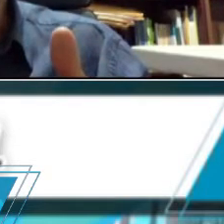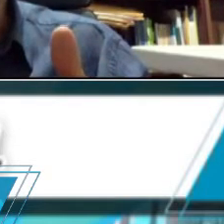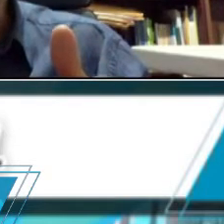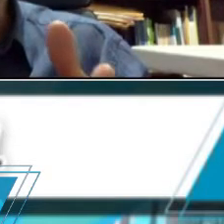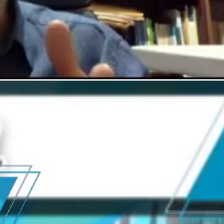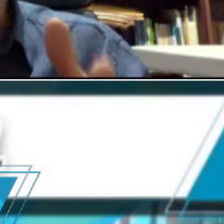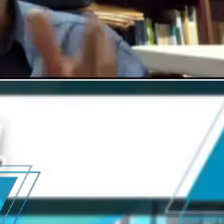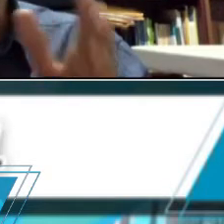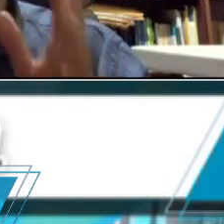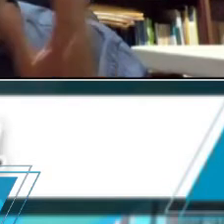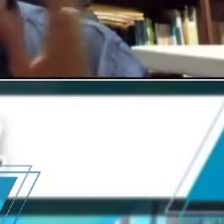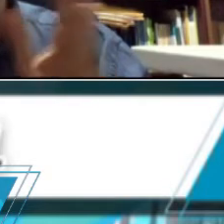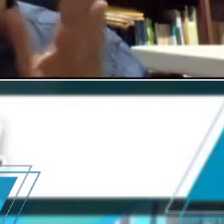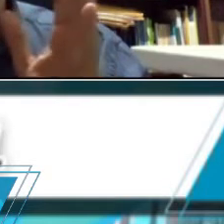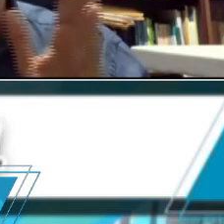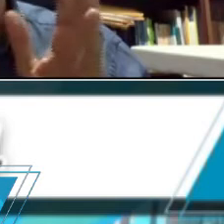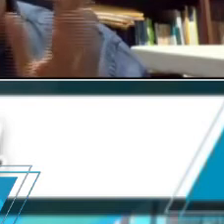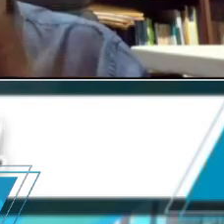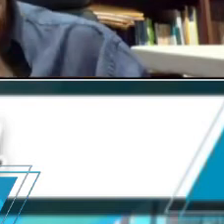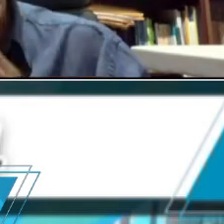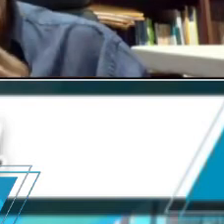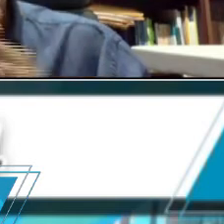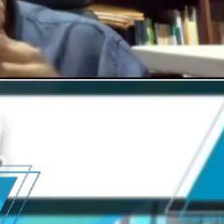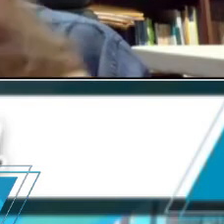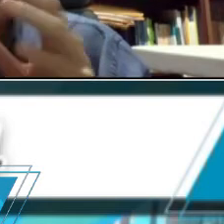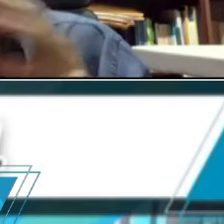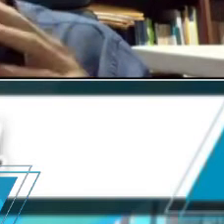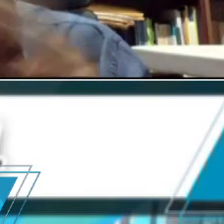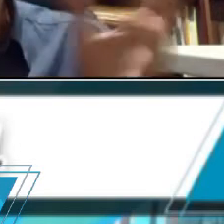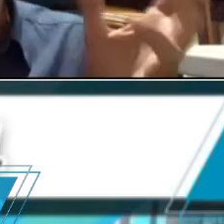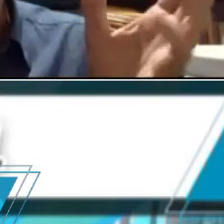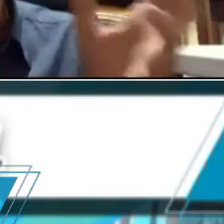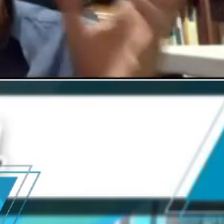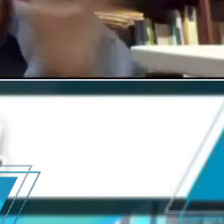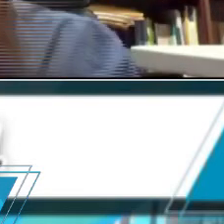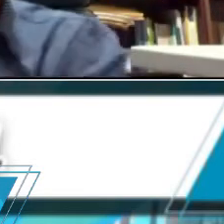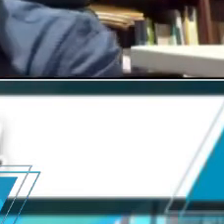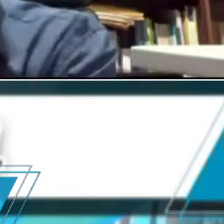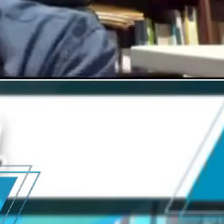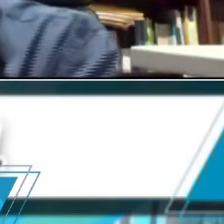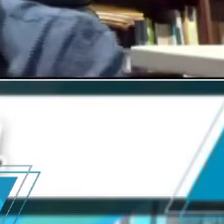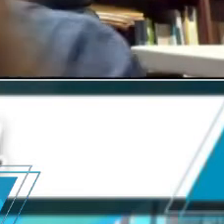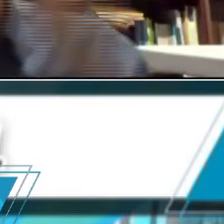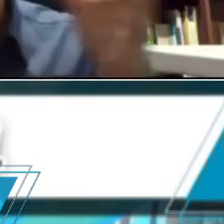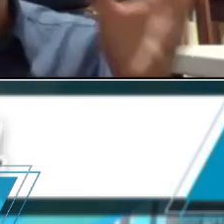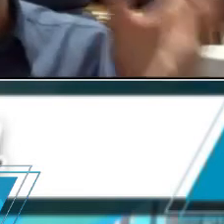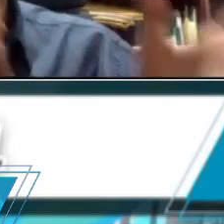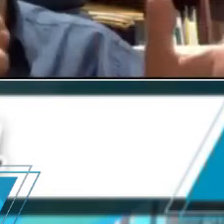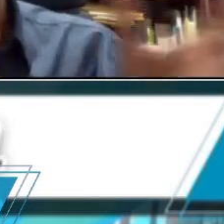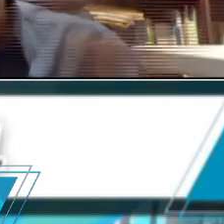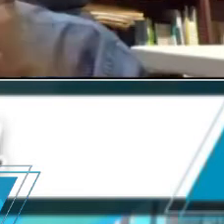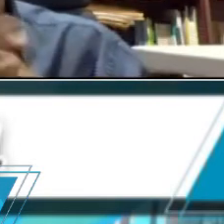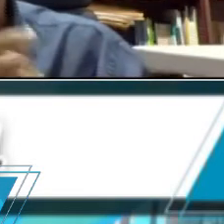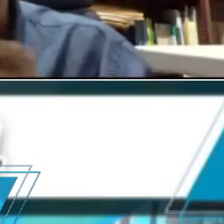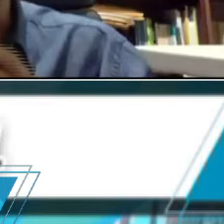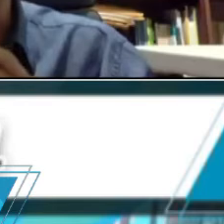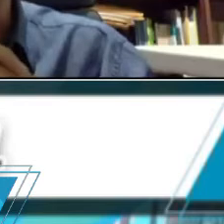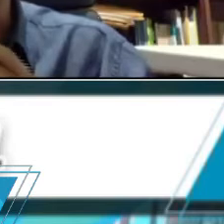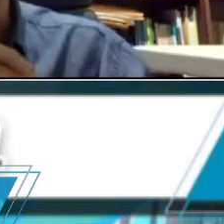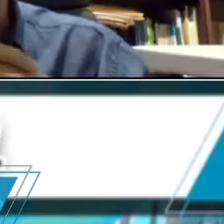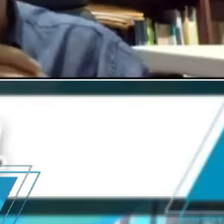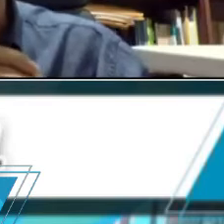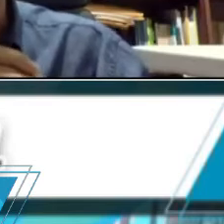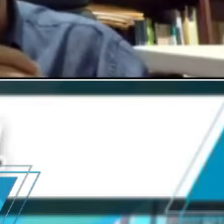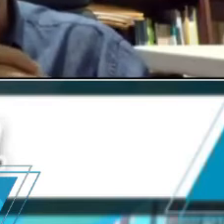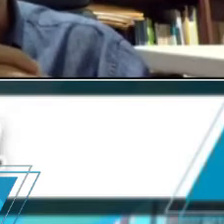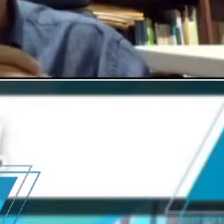al aumento. Entonces, aquel esfuerzo que hagan, digamos, empresarios como en el sector turismo, que están implementando una plataforma